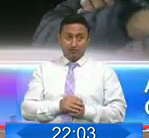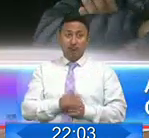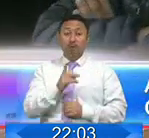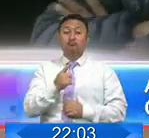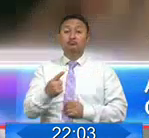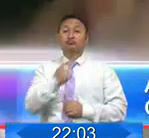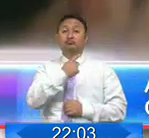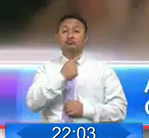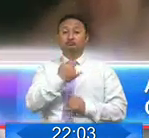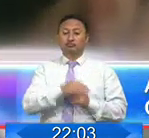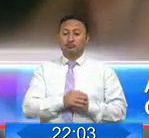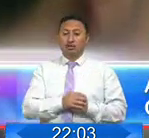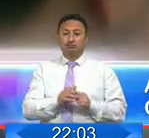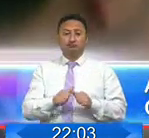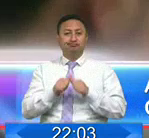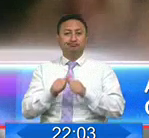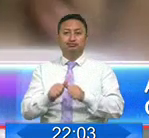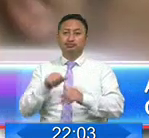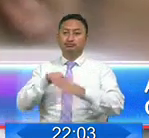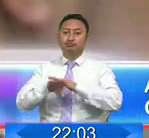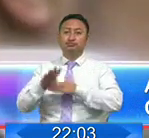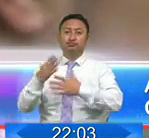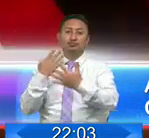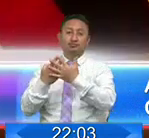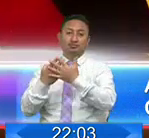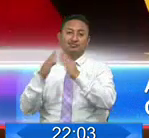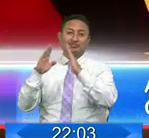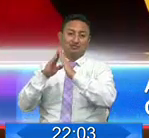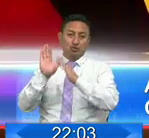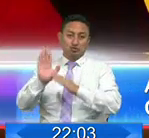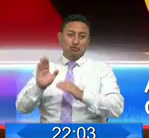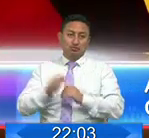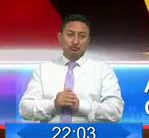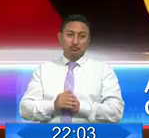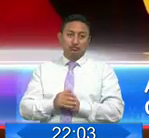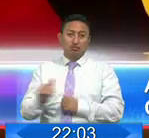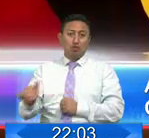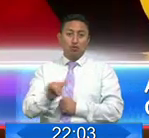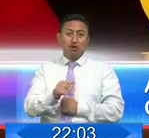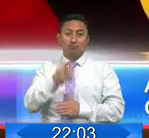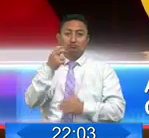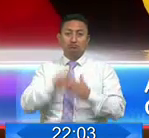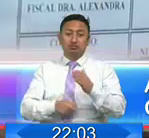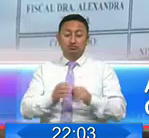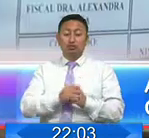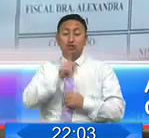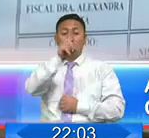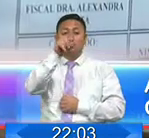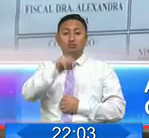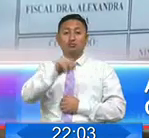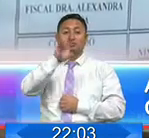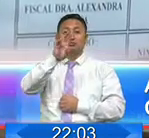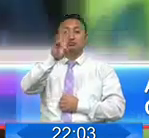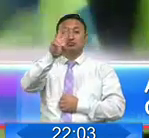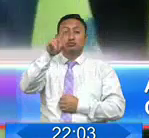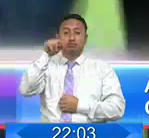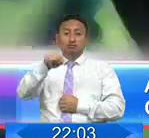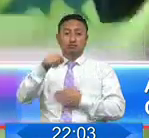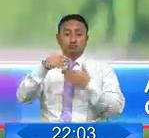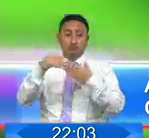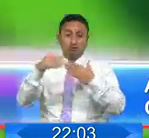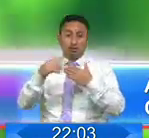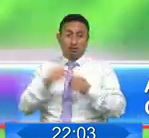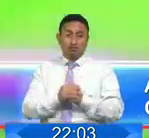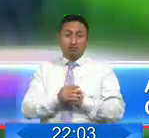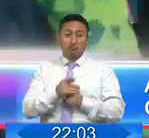deberá seguir cumpliendo el arresto domiciliario y se le fijó el mismo monto económico de unos 172 mil dólares que tienen el